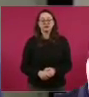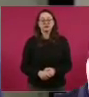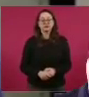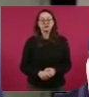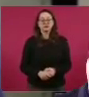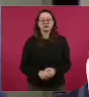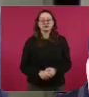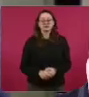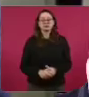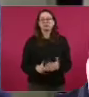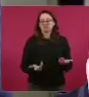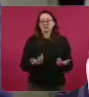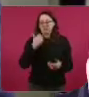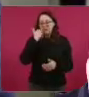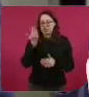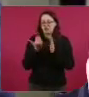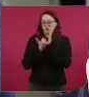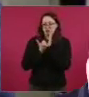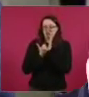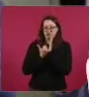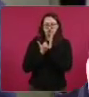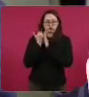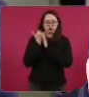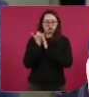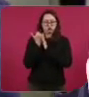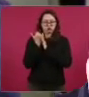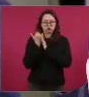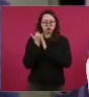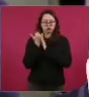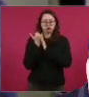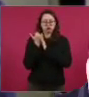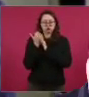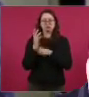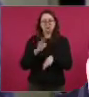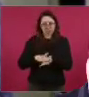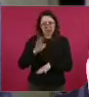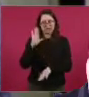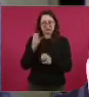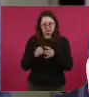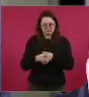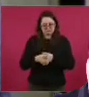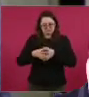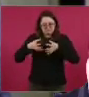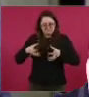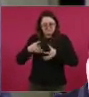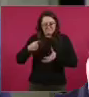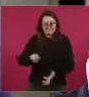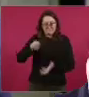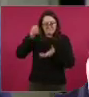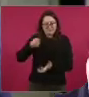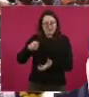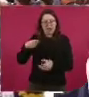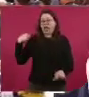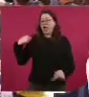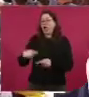un incremento, porque va a ser más. Ahora, ¿cuánto fue,